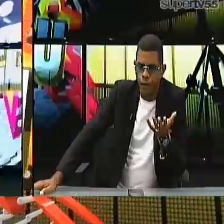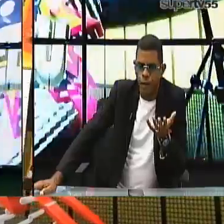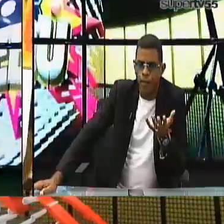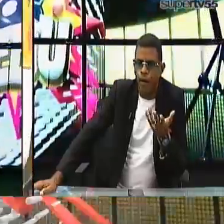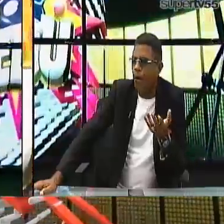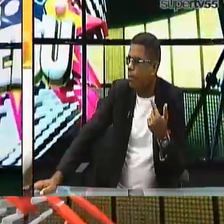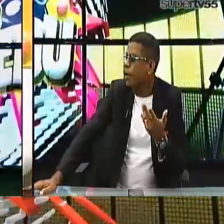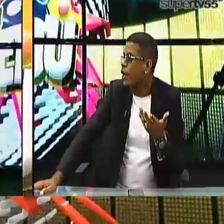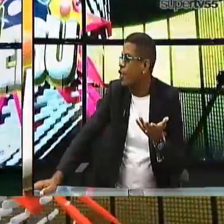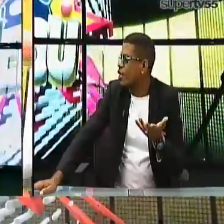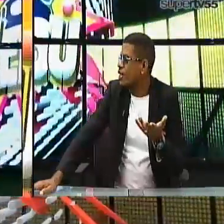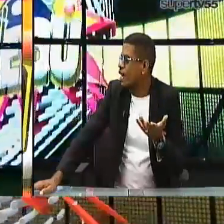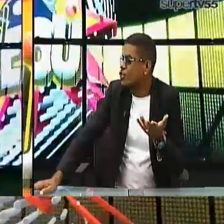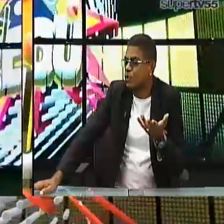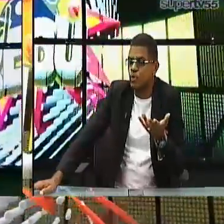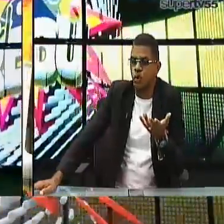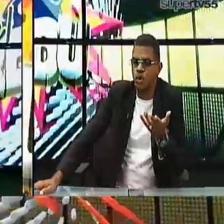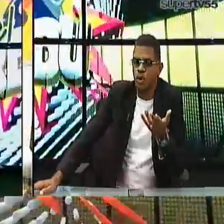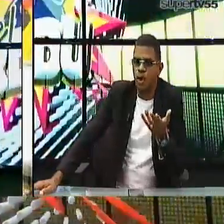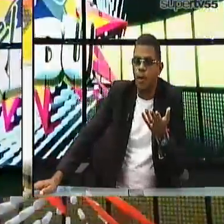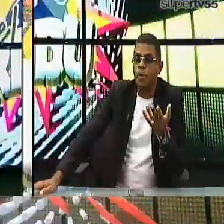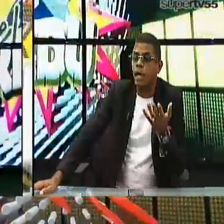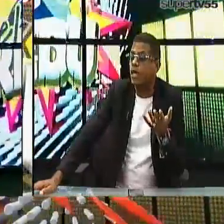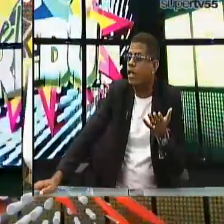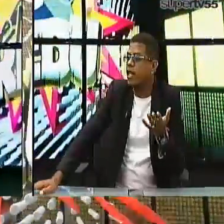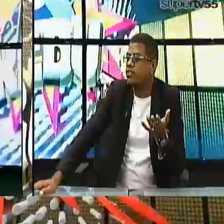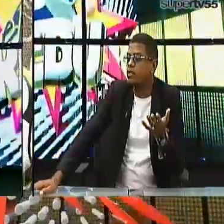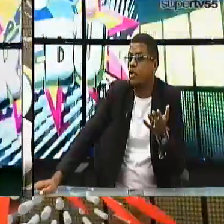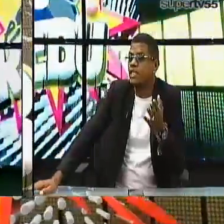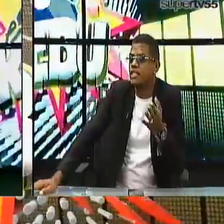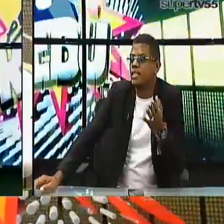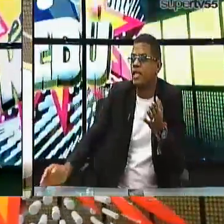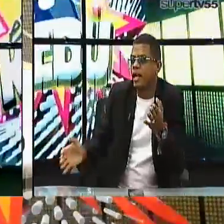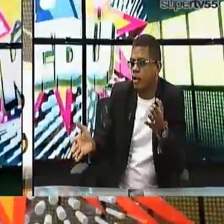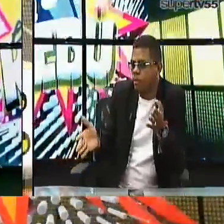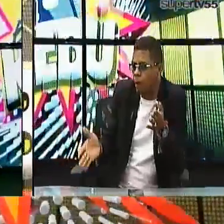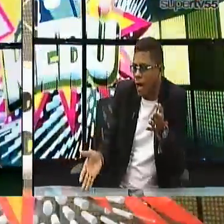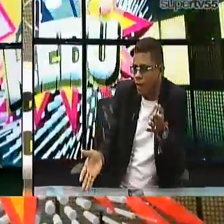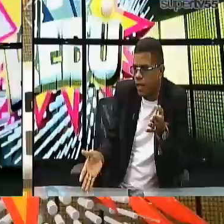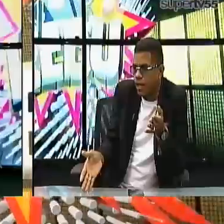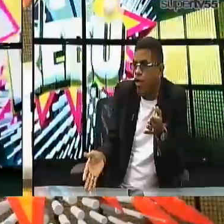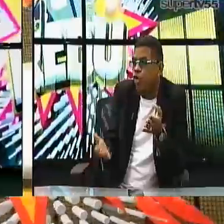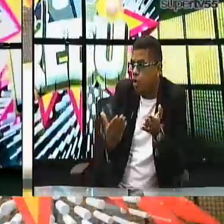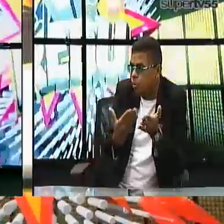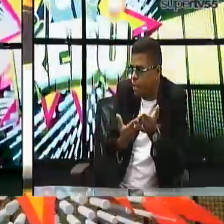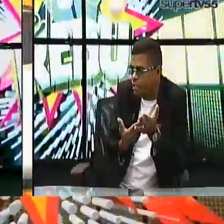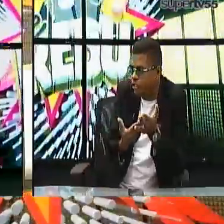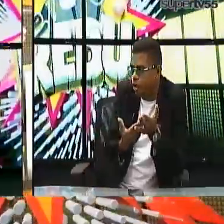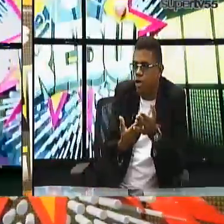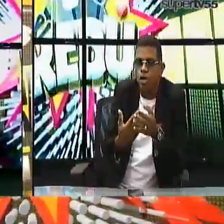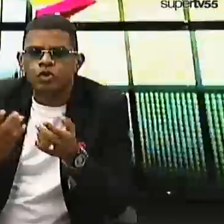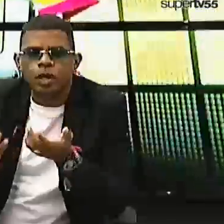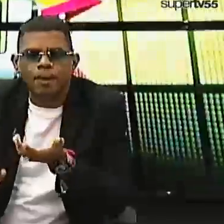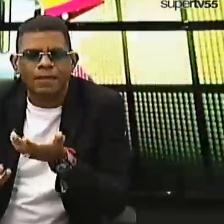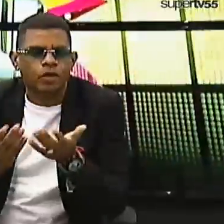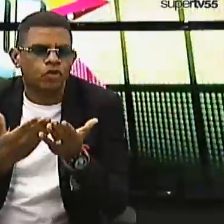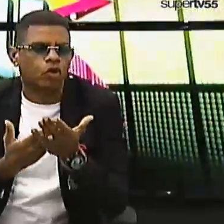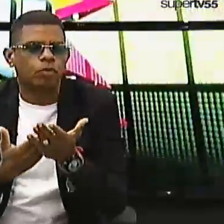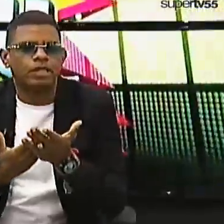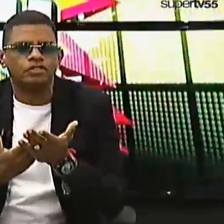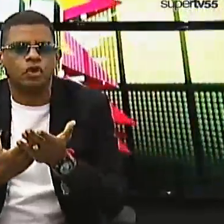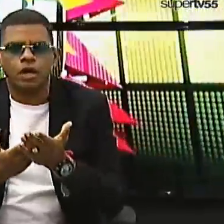Central Electoral tampoco. Pero ahí es donde está el asunto. Hay manera. Porque ahí es donde está el asunto. Necesita tener un padre con documentación y una madre